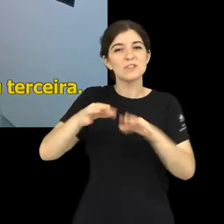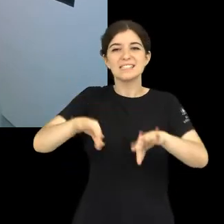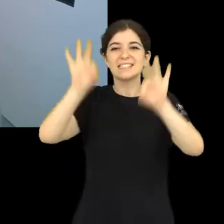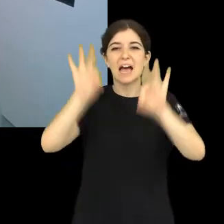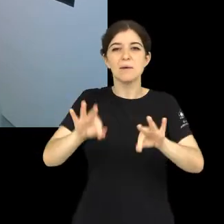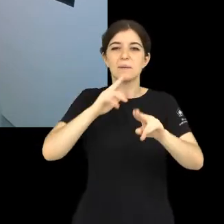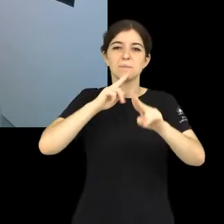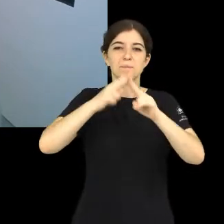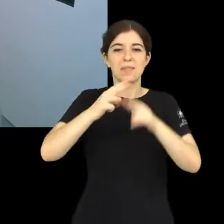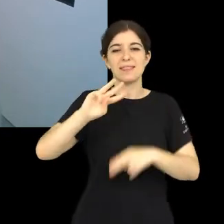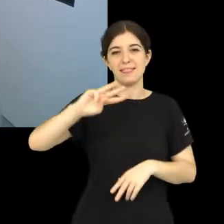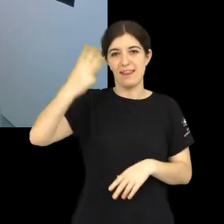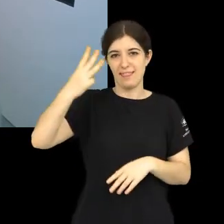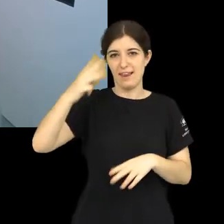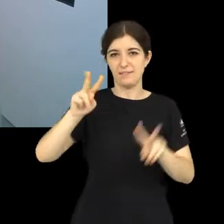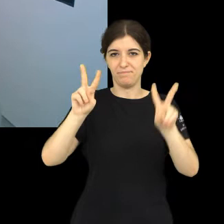tercera.